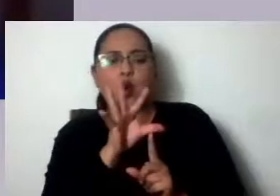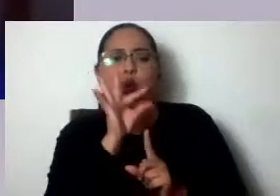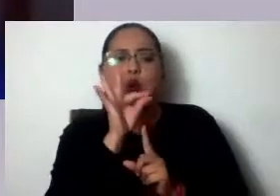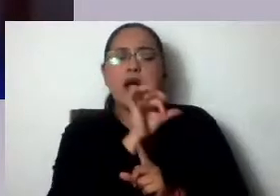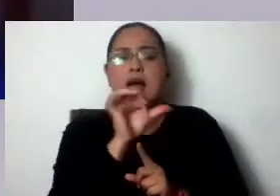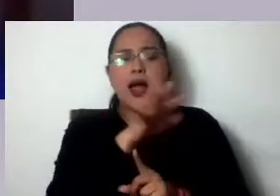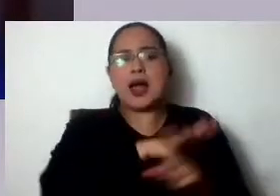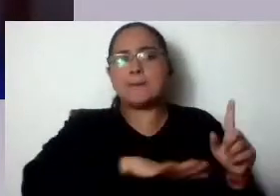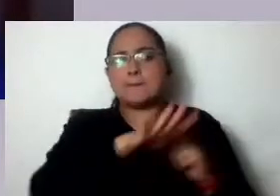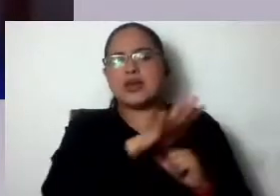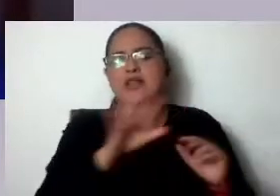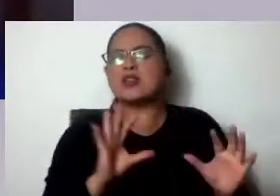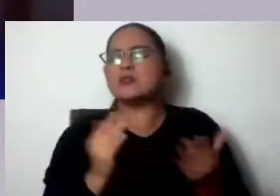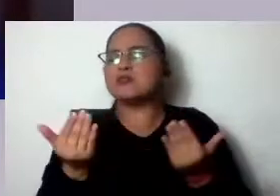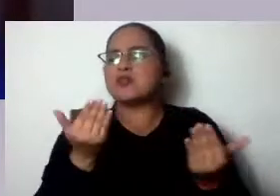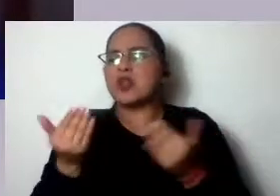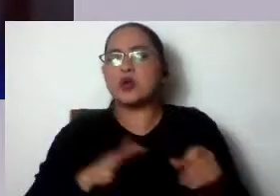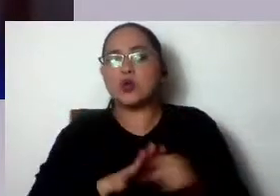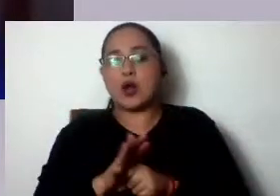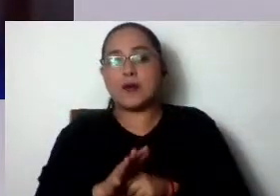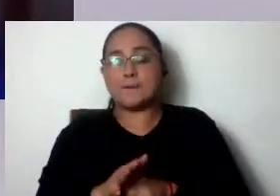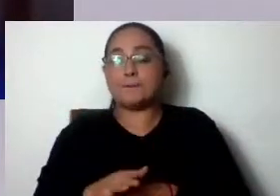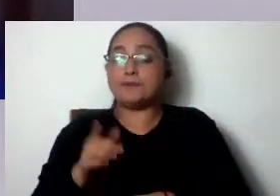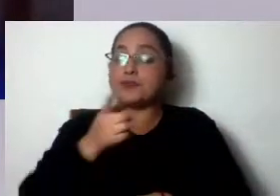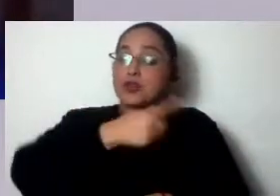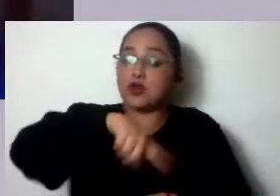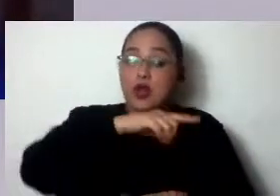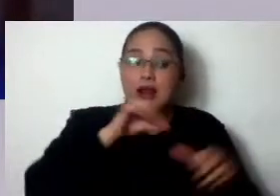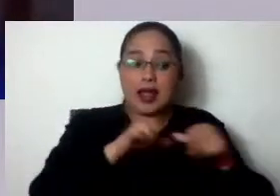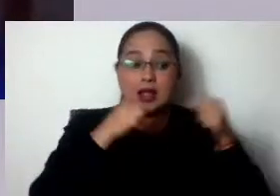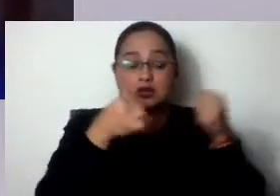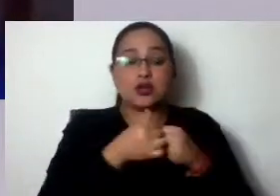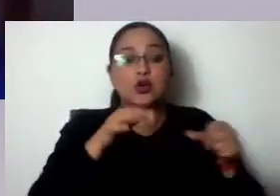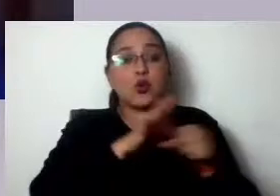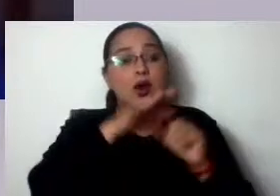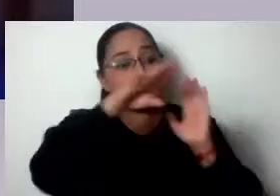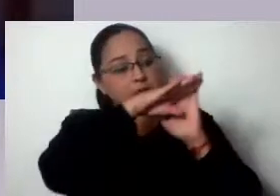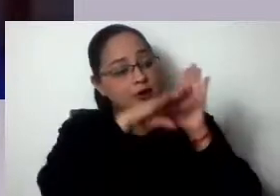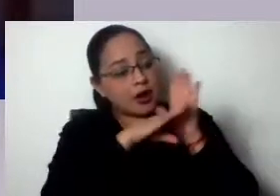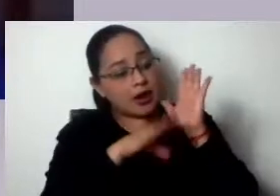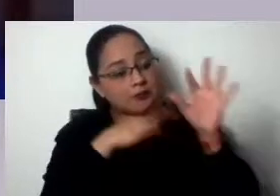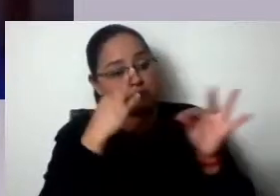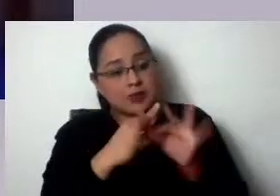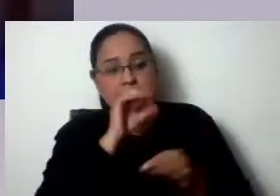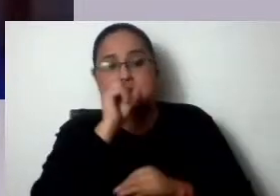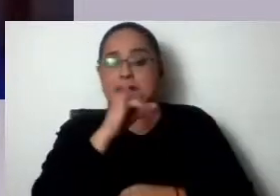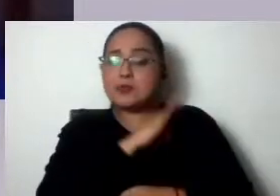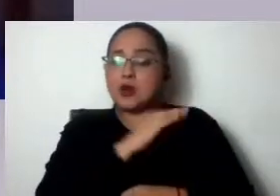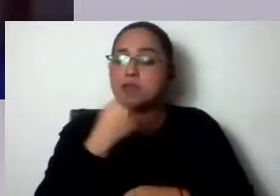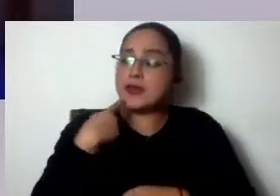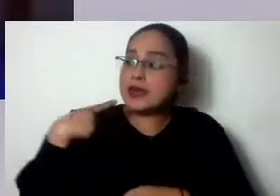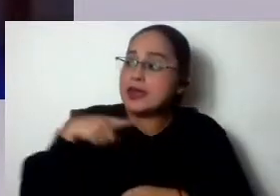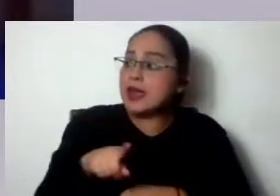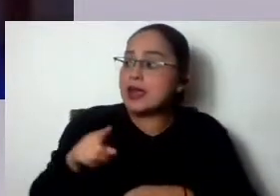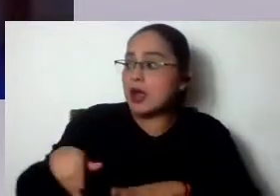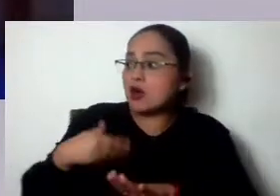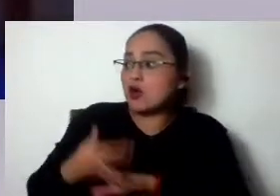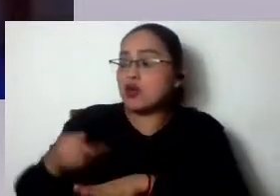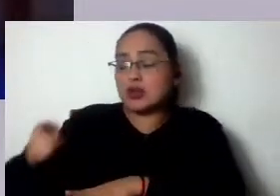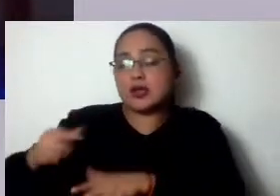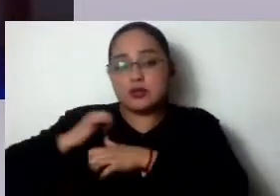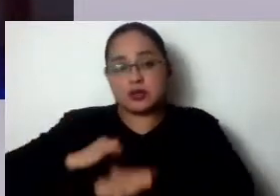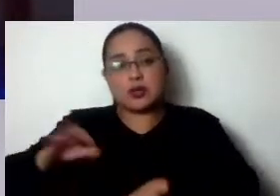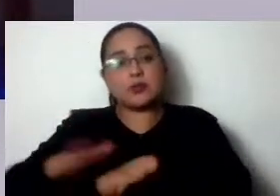relevante definir el estándar que las asociaciones civiles deben cubrir para acreditar su legitimación activa entre otros elementos